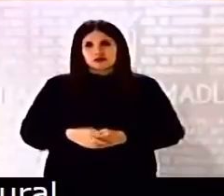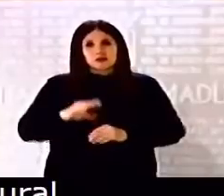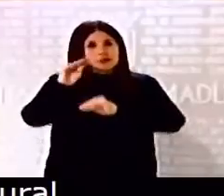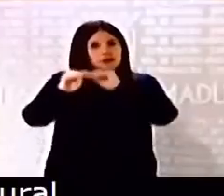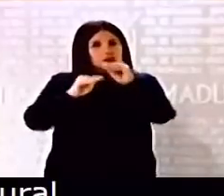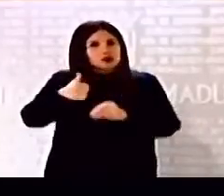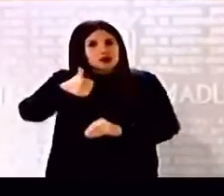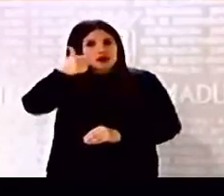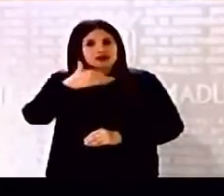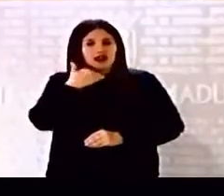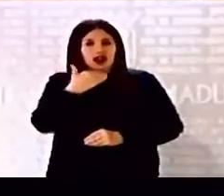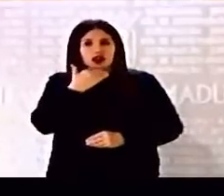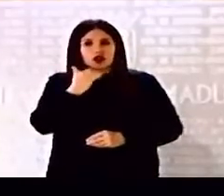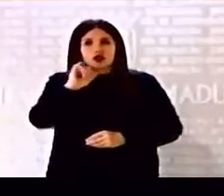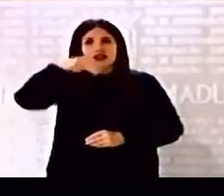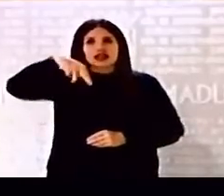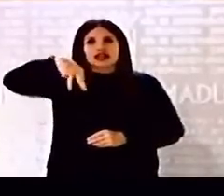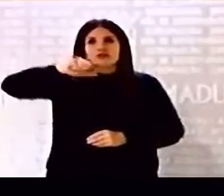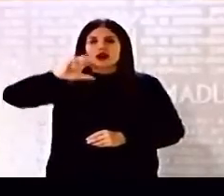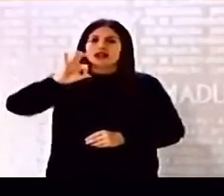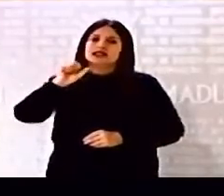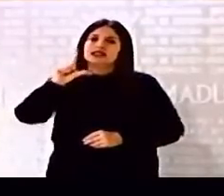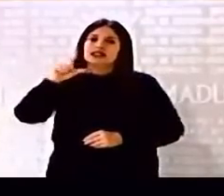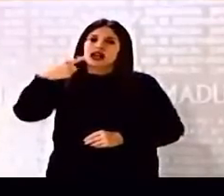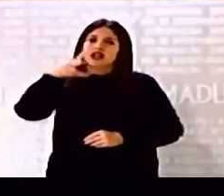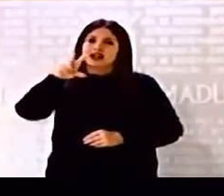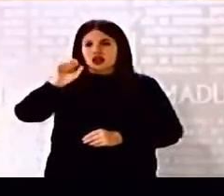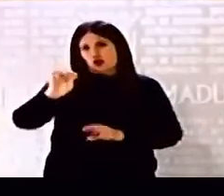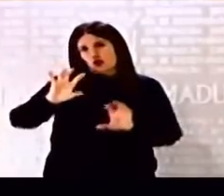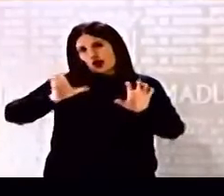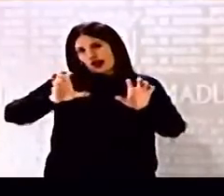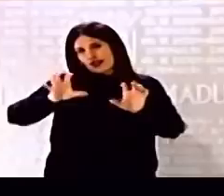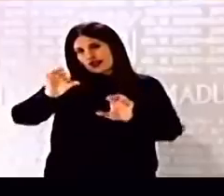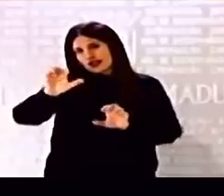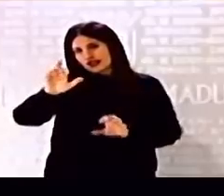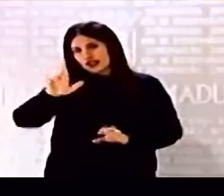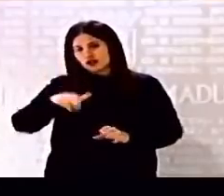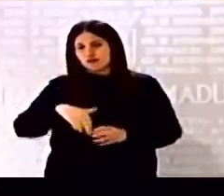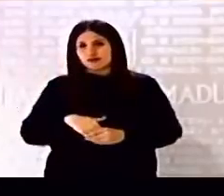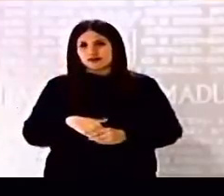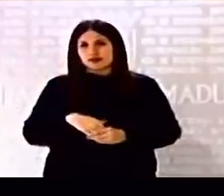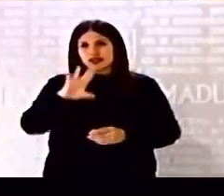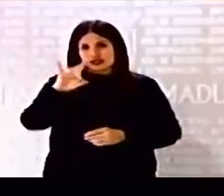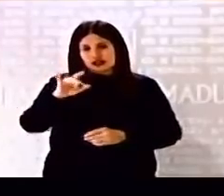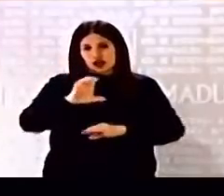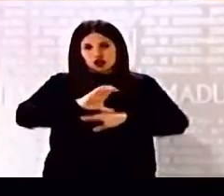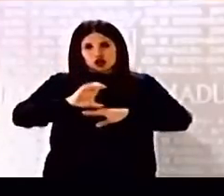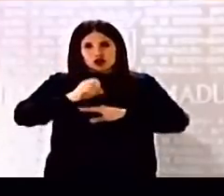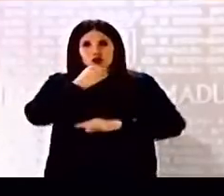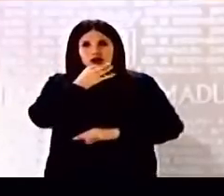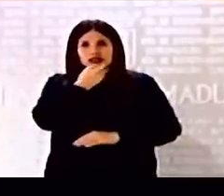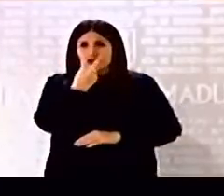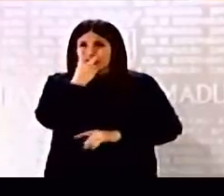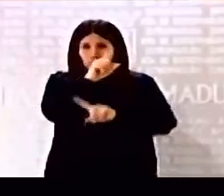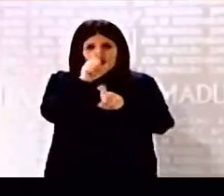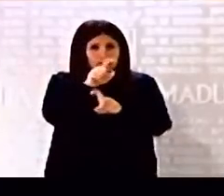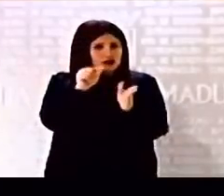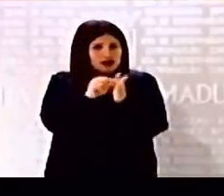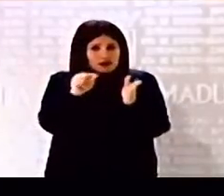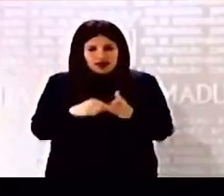¿Alguna cuestión más? Inma Salguero, de la cadena SER. Sí, consejero, buenas tardes. Son solo dos cuestiones muy